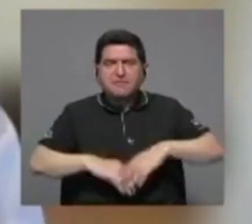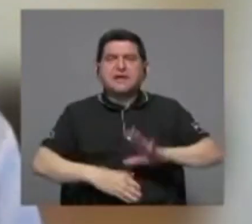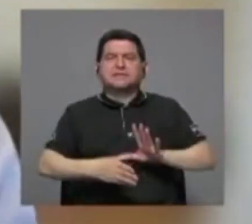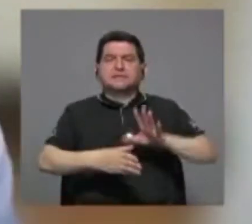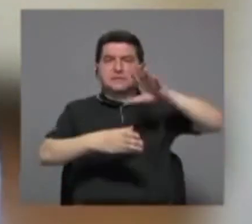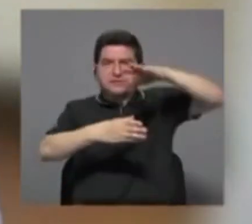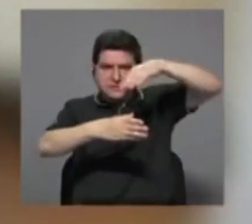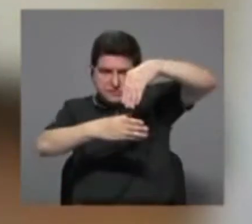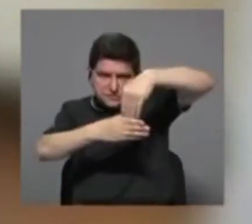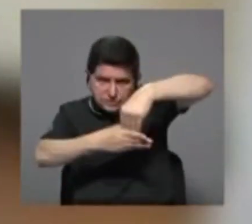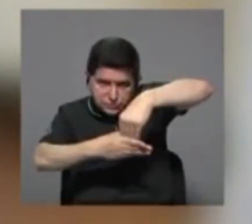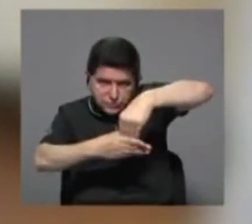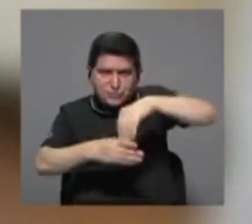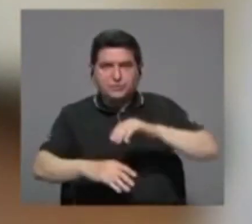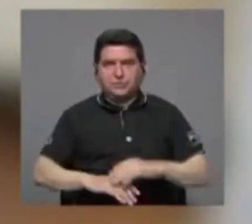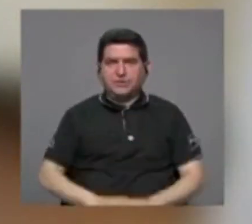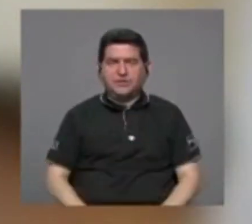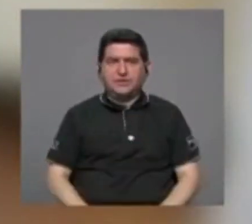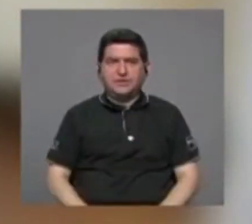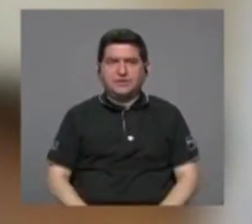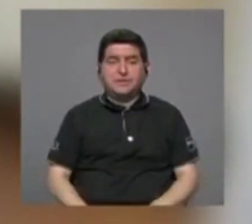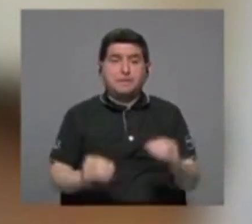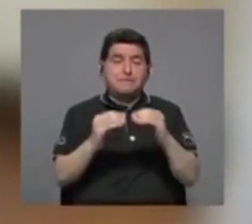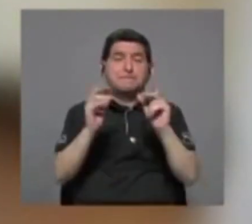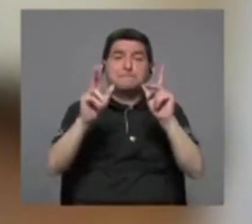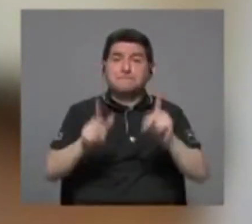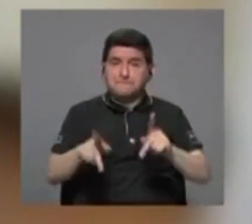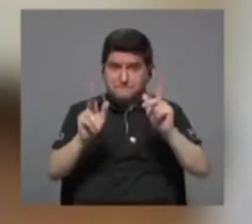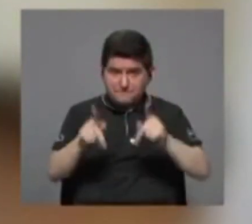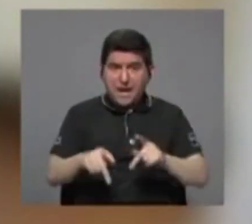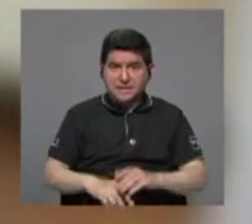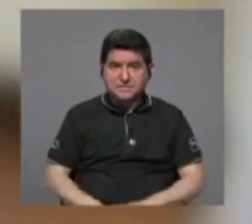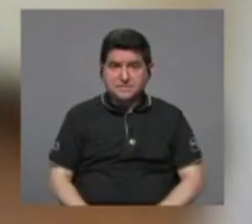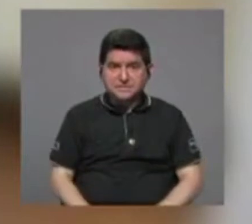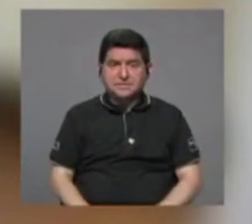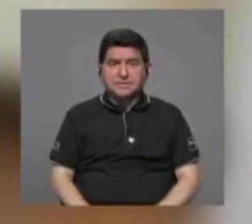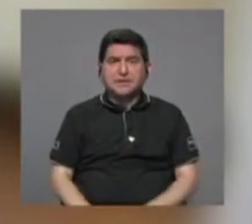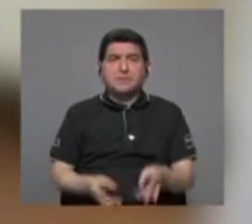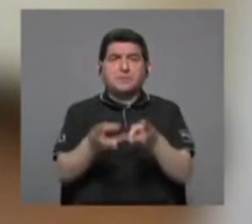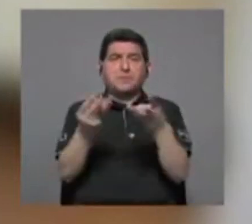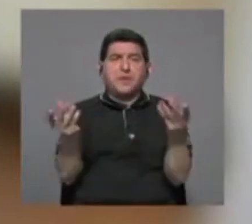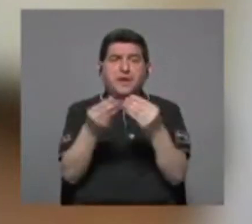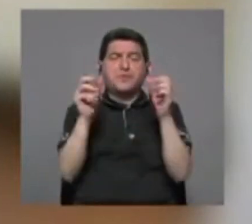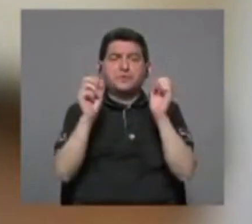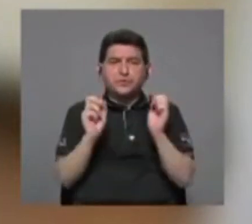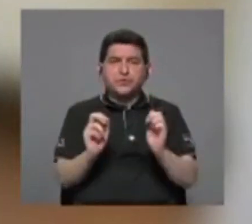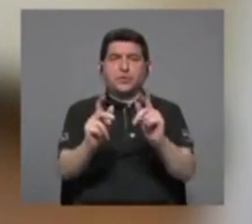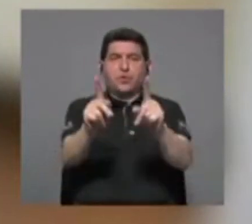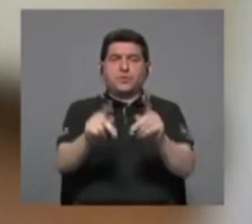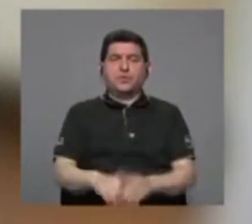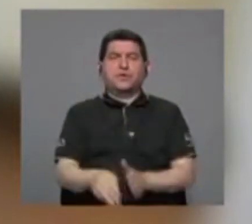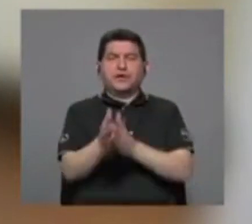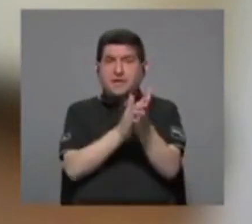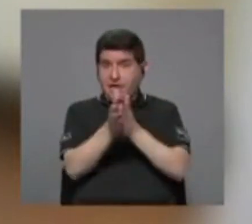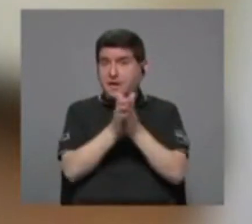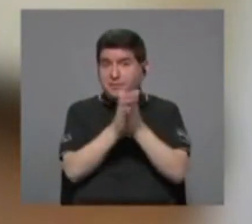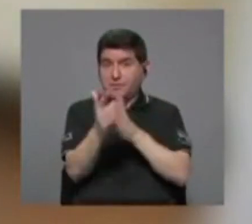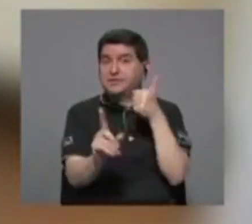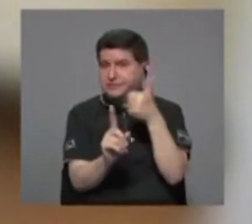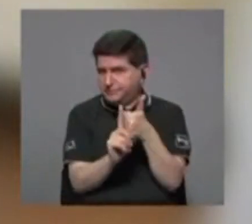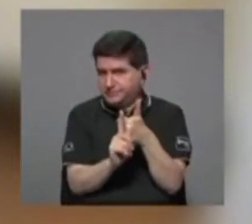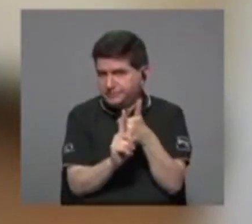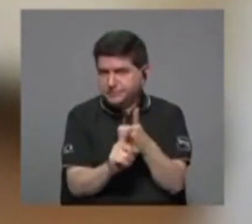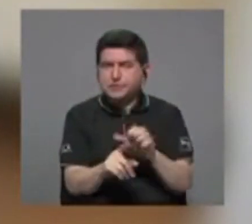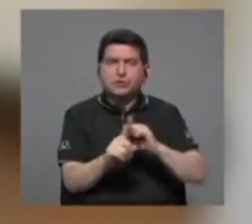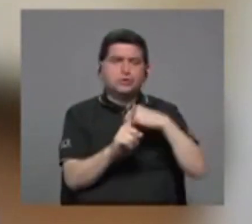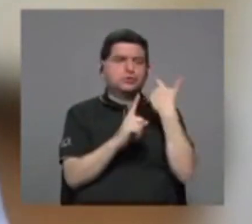incluyan a cada vez más personas en la generación de oportunidades, el aprovechamiento de oportunidades